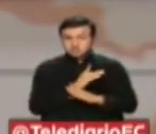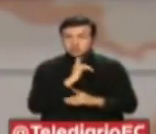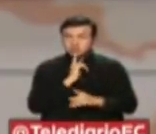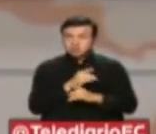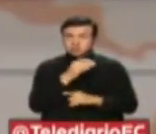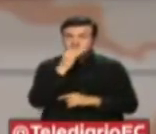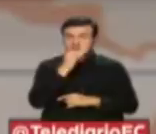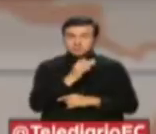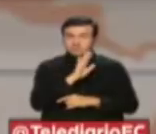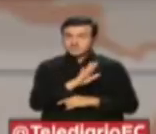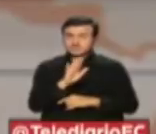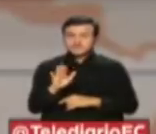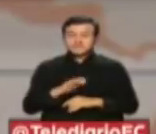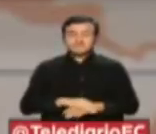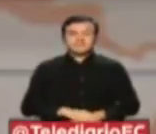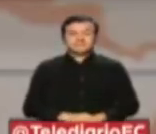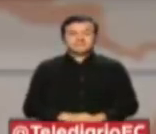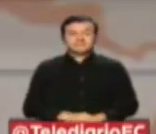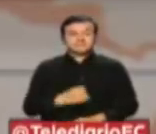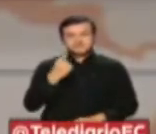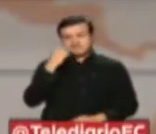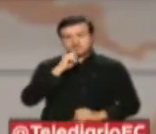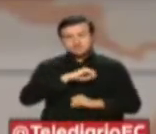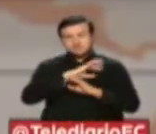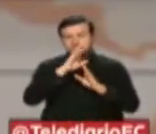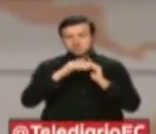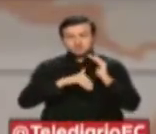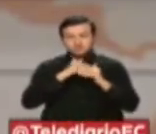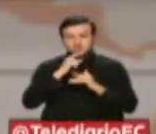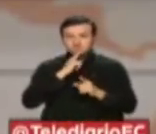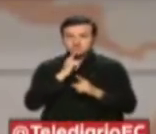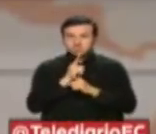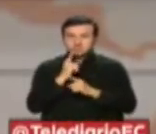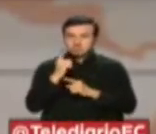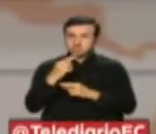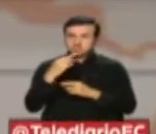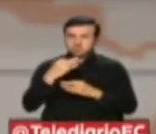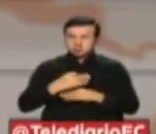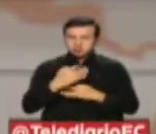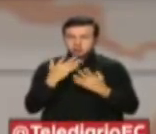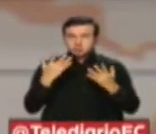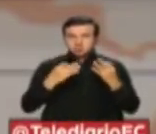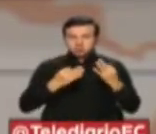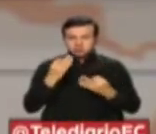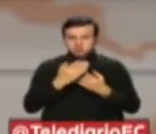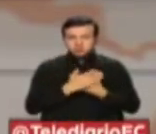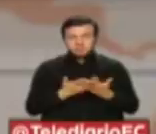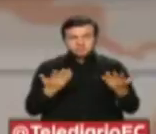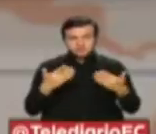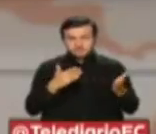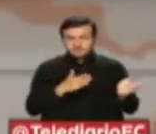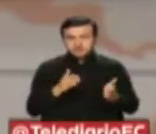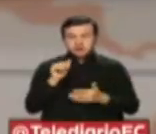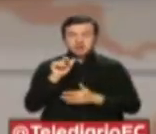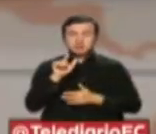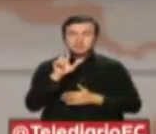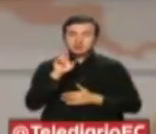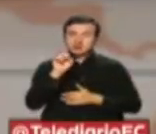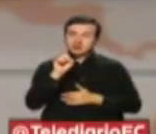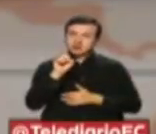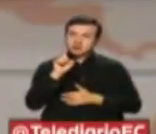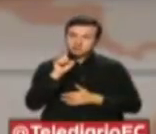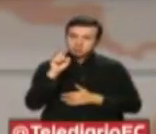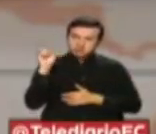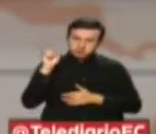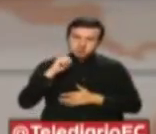corresponde hacerlo esto es muy claro que el proceso es que hay que hacerlo es donde corresponde y parece una justicia el señor alvarado tenía que hacer eso